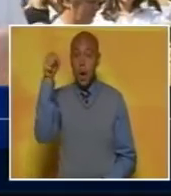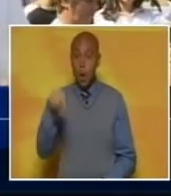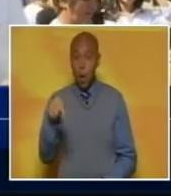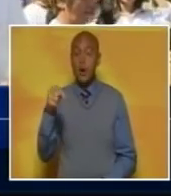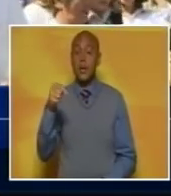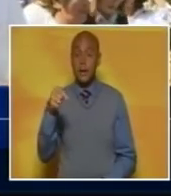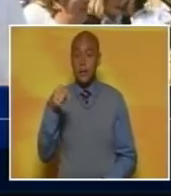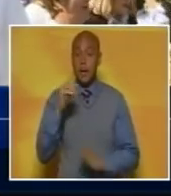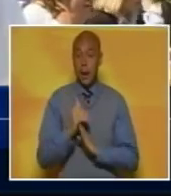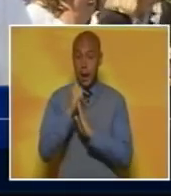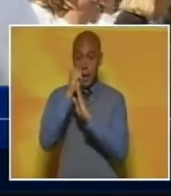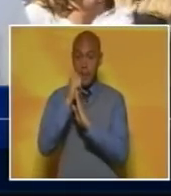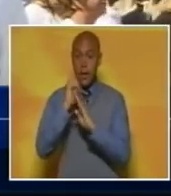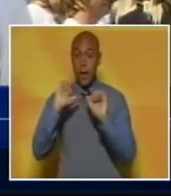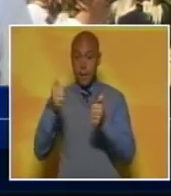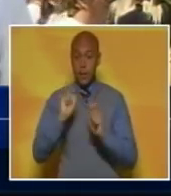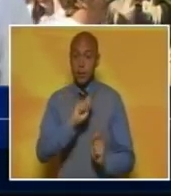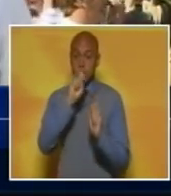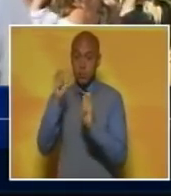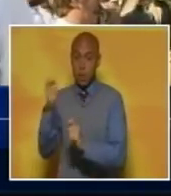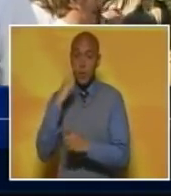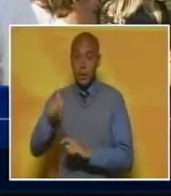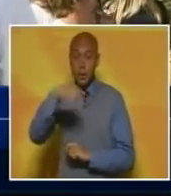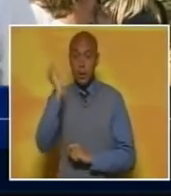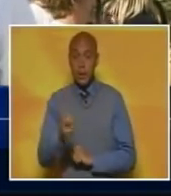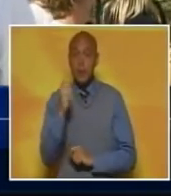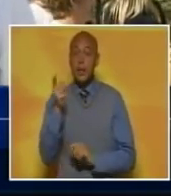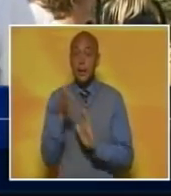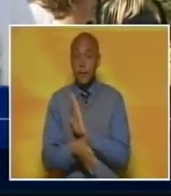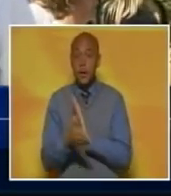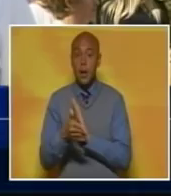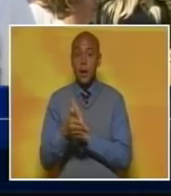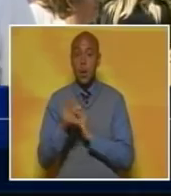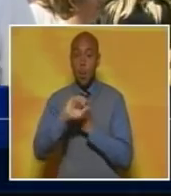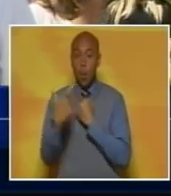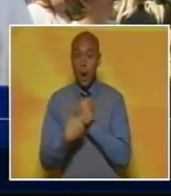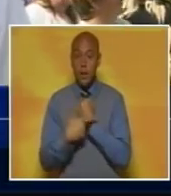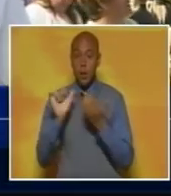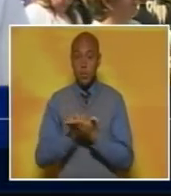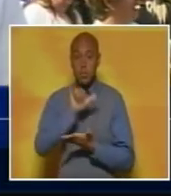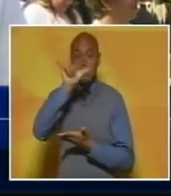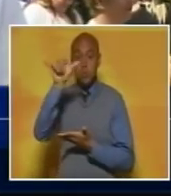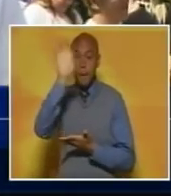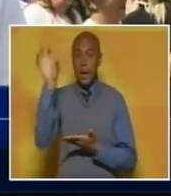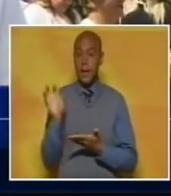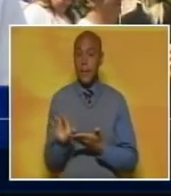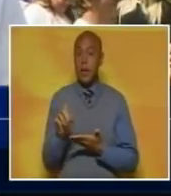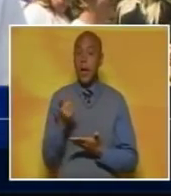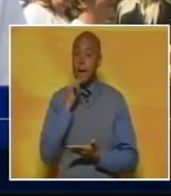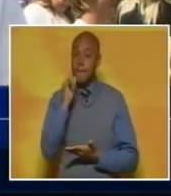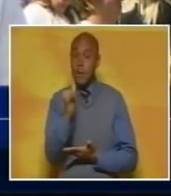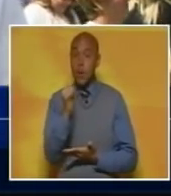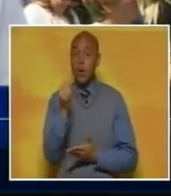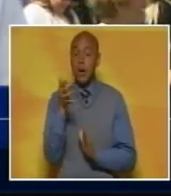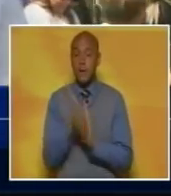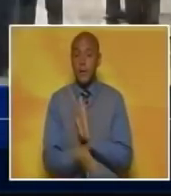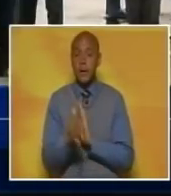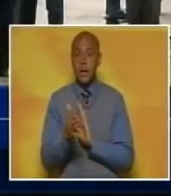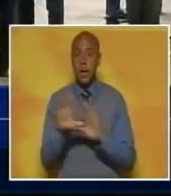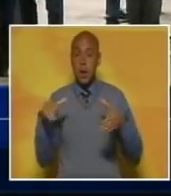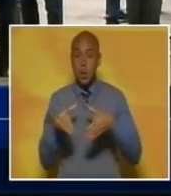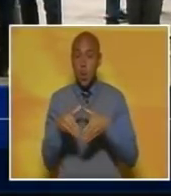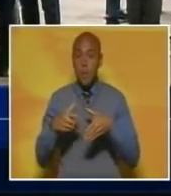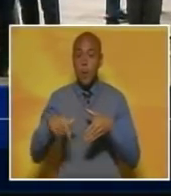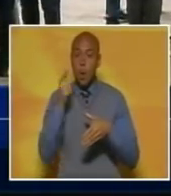está encabezando esta sesión dada a la gira internacional en la que se encuentra Juan Guaidó, denunció que grupos